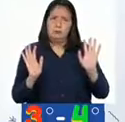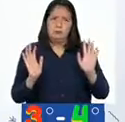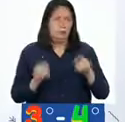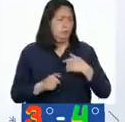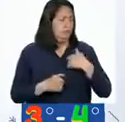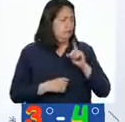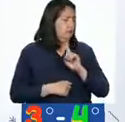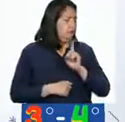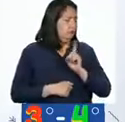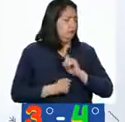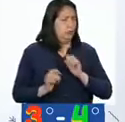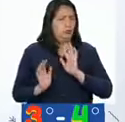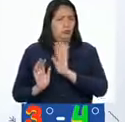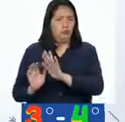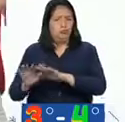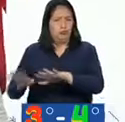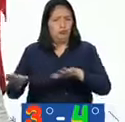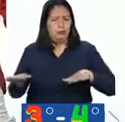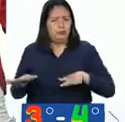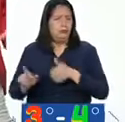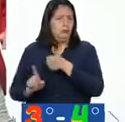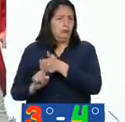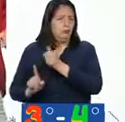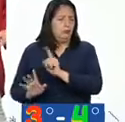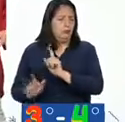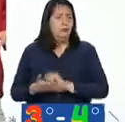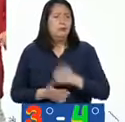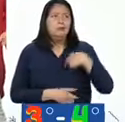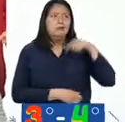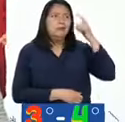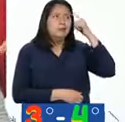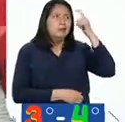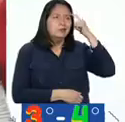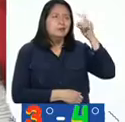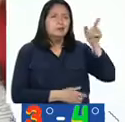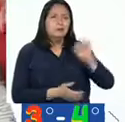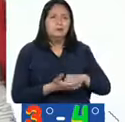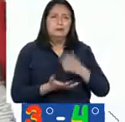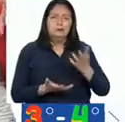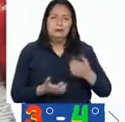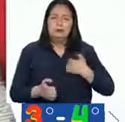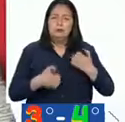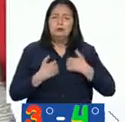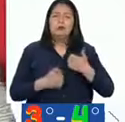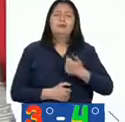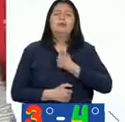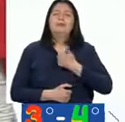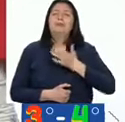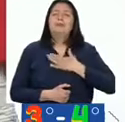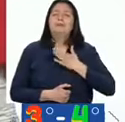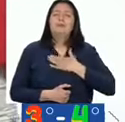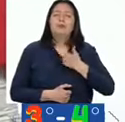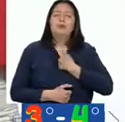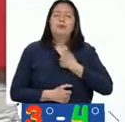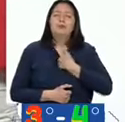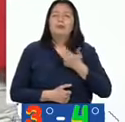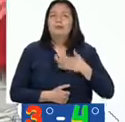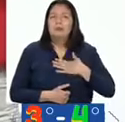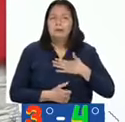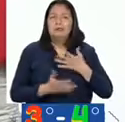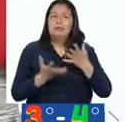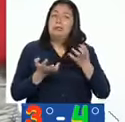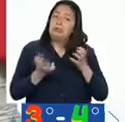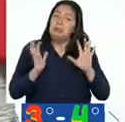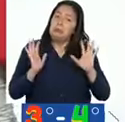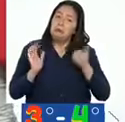ella no quería invadir su espacio personal. Nuestros pensamientos y emociones son solo nuestros, y si